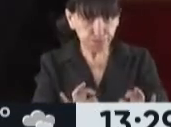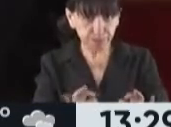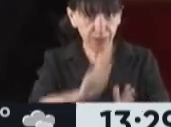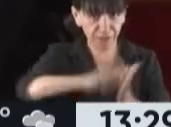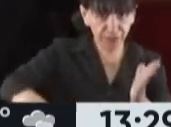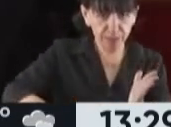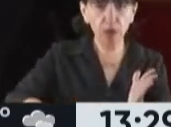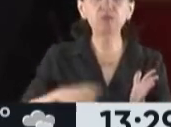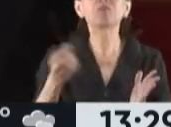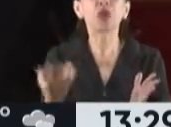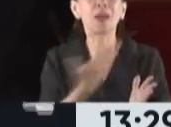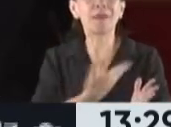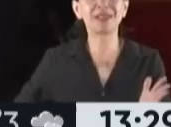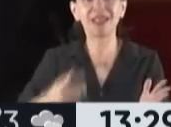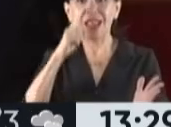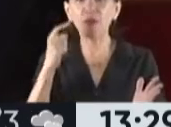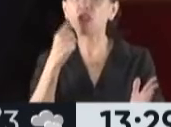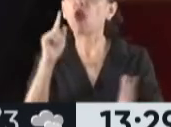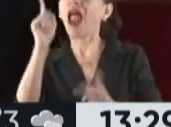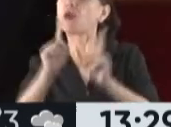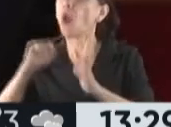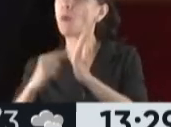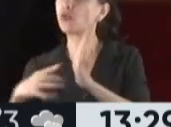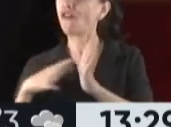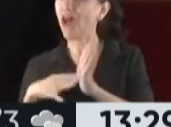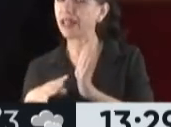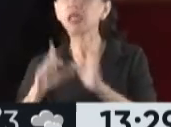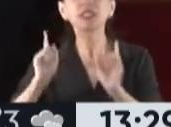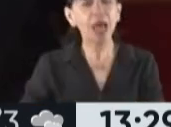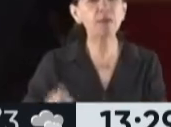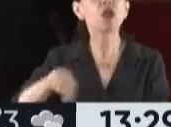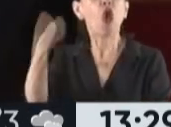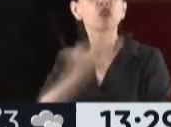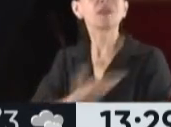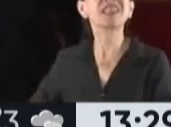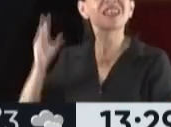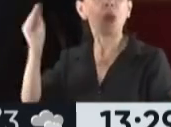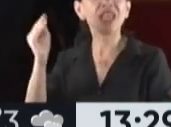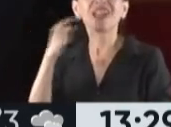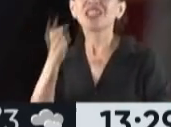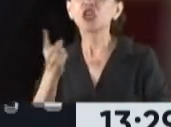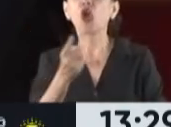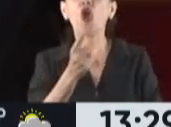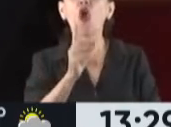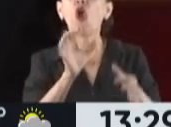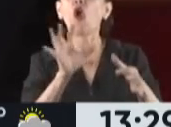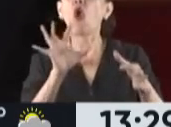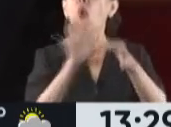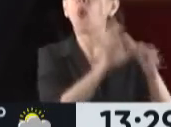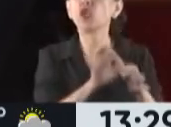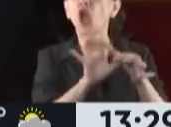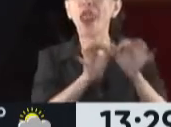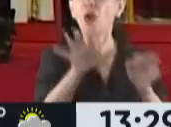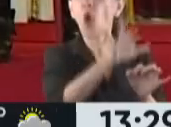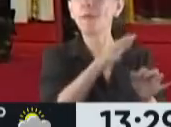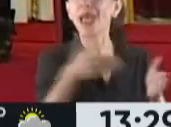sus reservas y luego también el presidente de Brasil puso reservas sobre las condiciones que le exigía la Unión Europea.